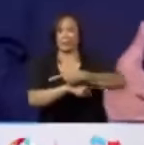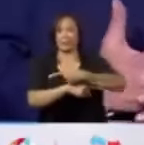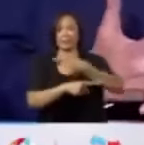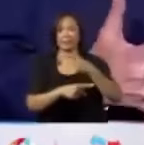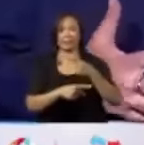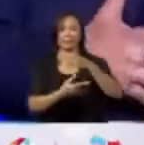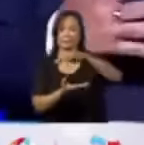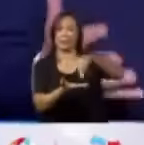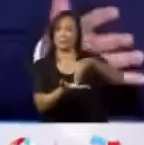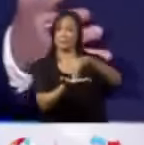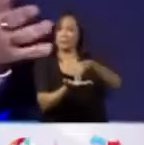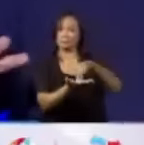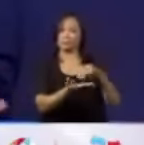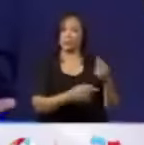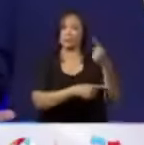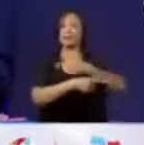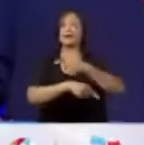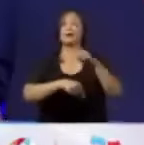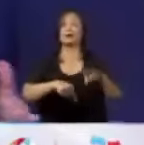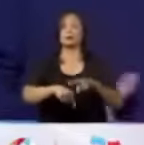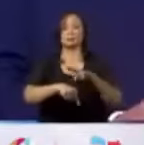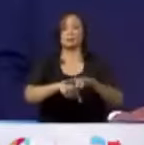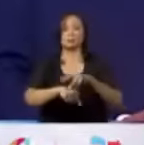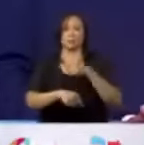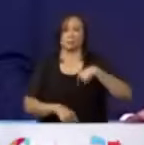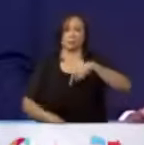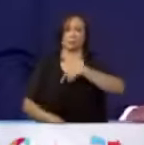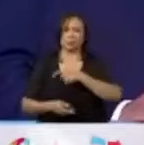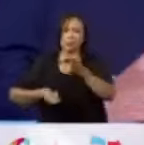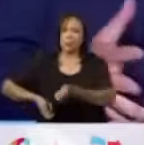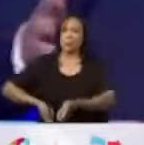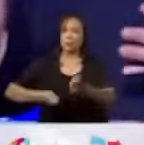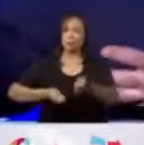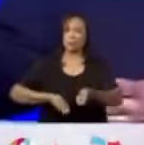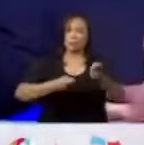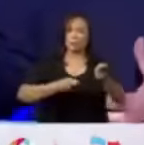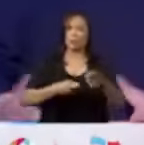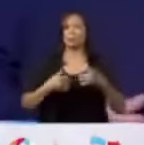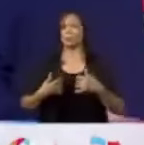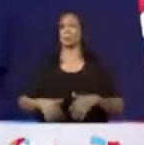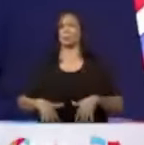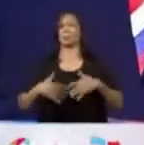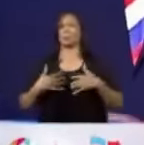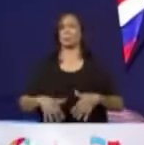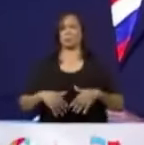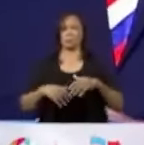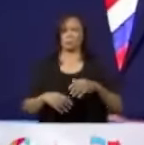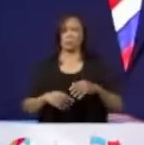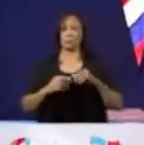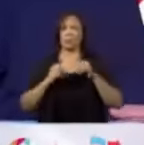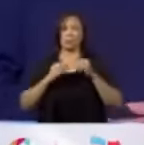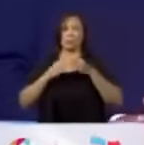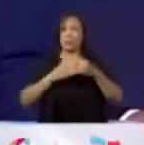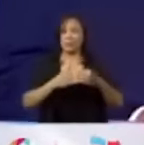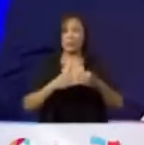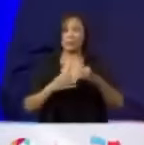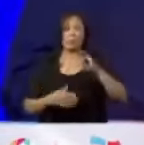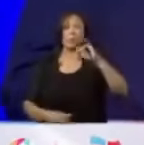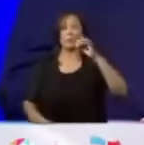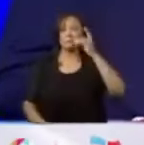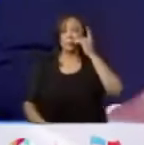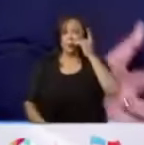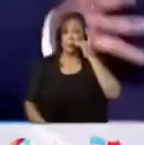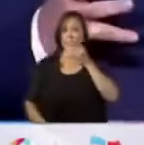la Municipalidad, el Día Nacional de nuestros ayuntamientos, considerados por el padre de la patria, Juan